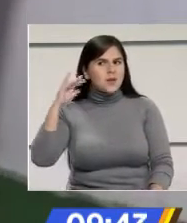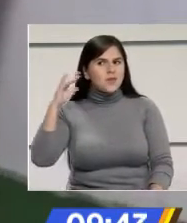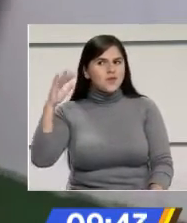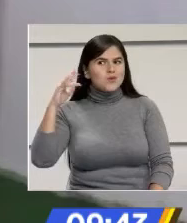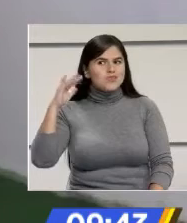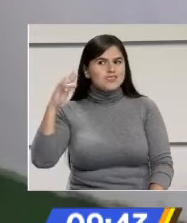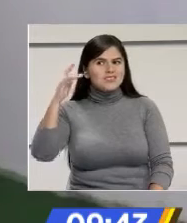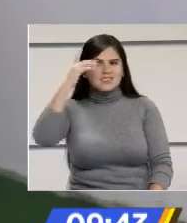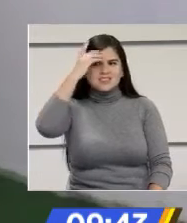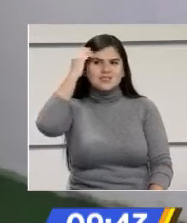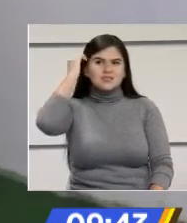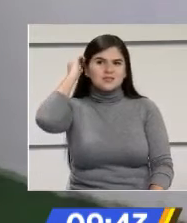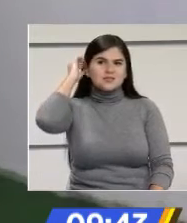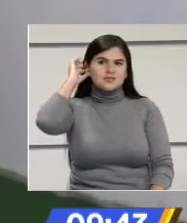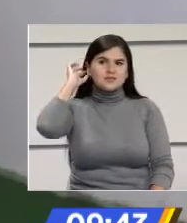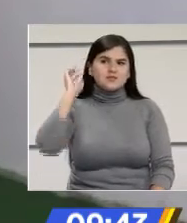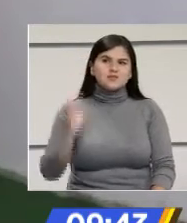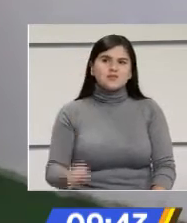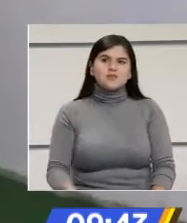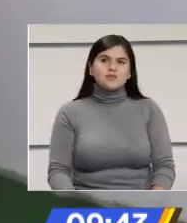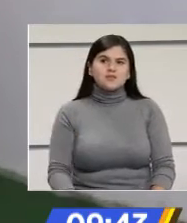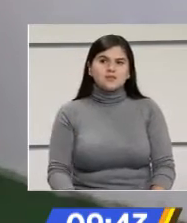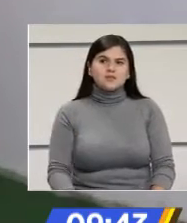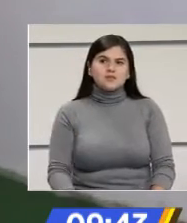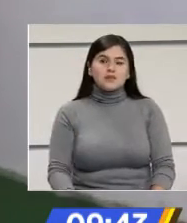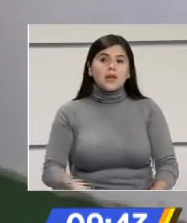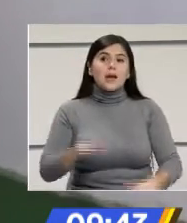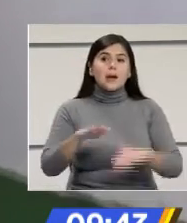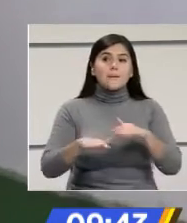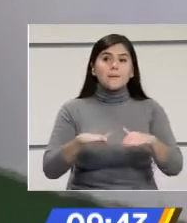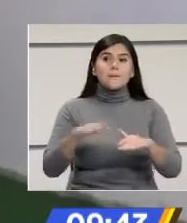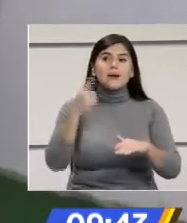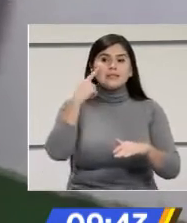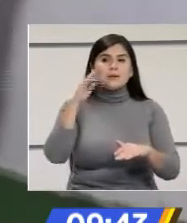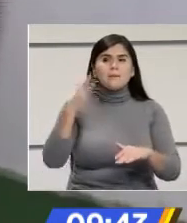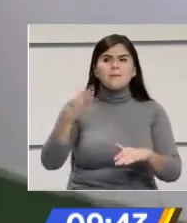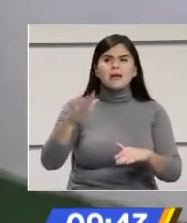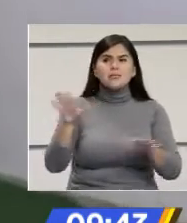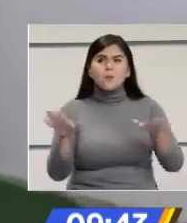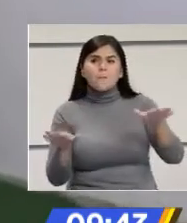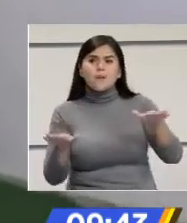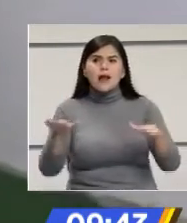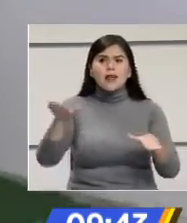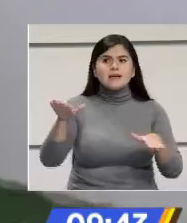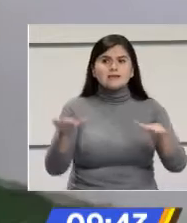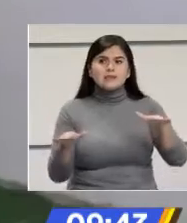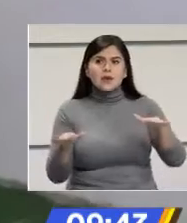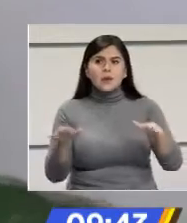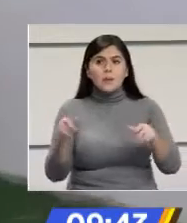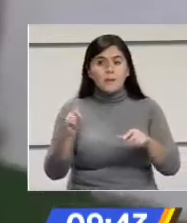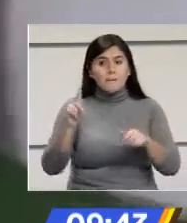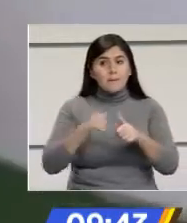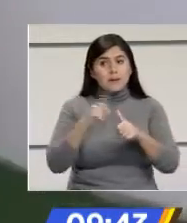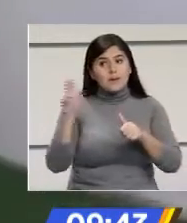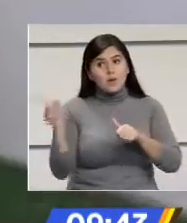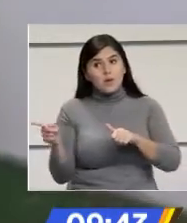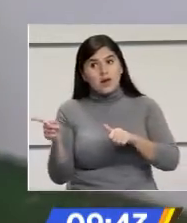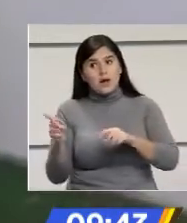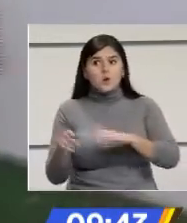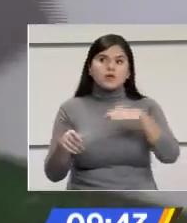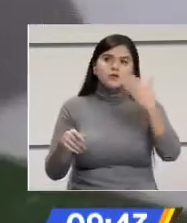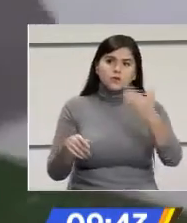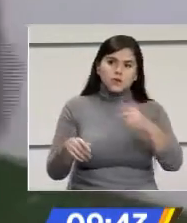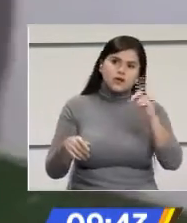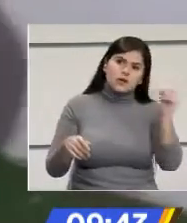¡Lárguelo! Pues, el paso que vamos a hacer es como un balanceo. Primero hacia un lado,